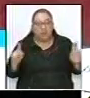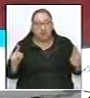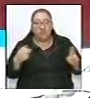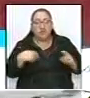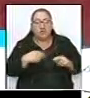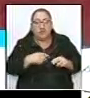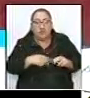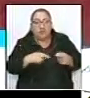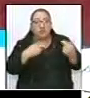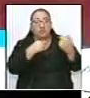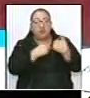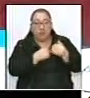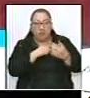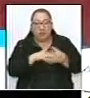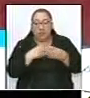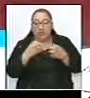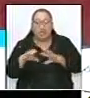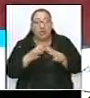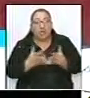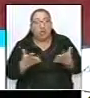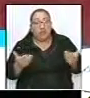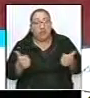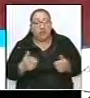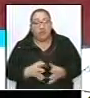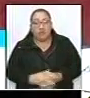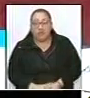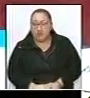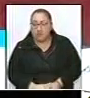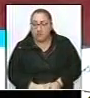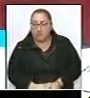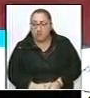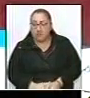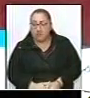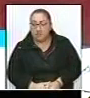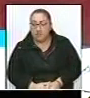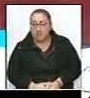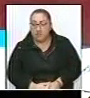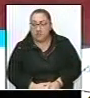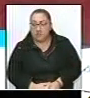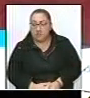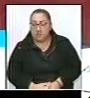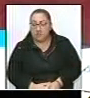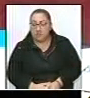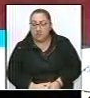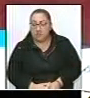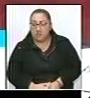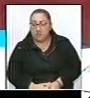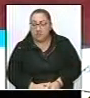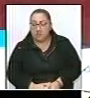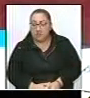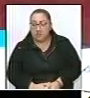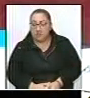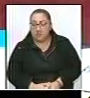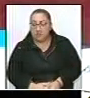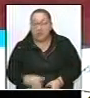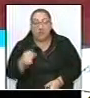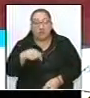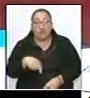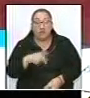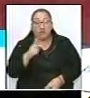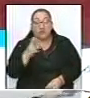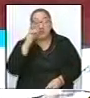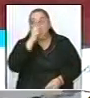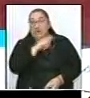nos corresponde la responsabilidad de hacer las cosas bien. Porque acá, en el periodo, tengo 15 años en este Congreso y nunca he visto una situación tan